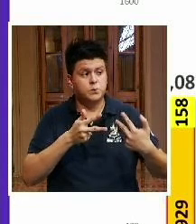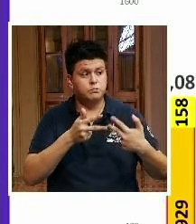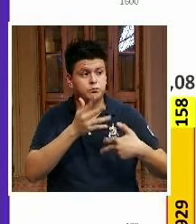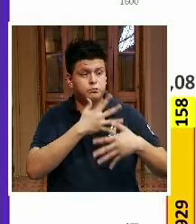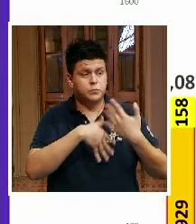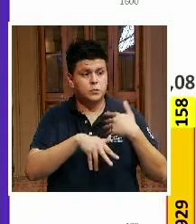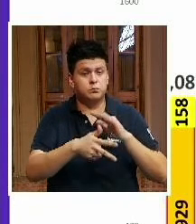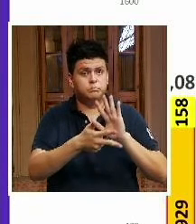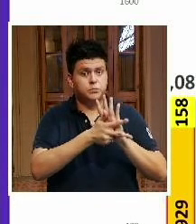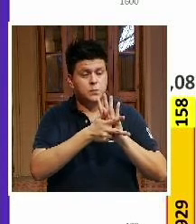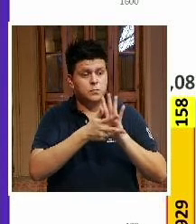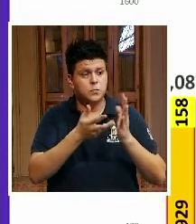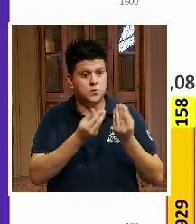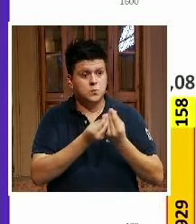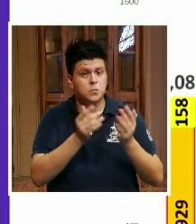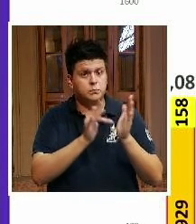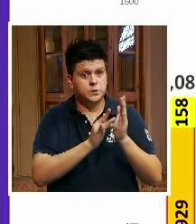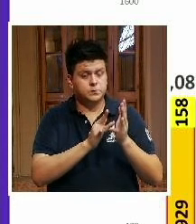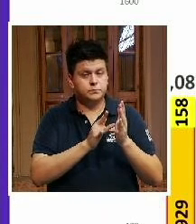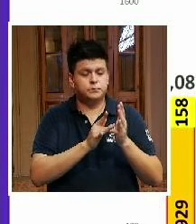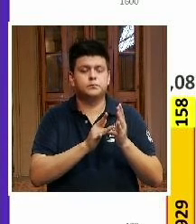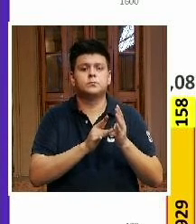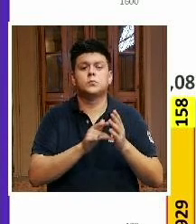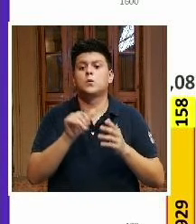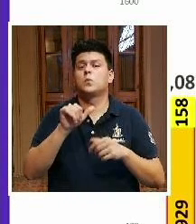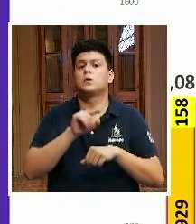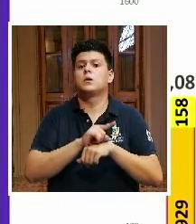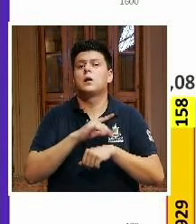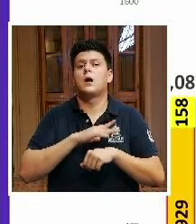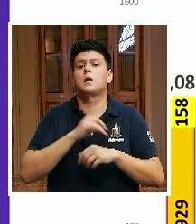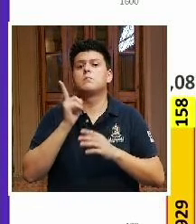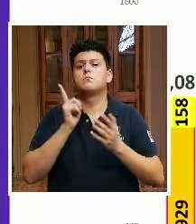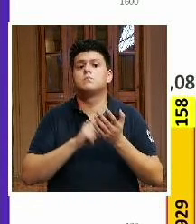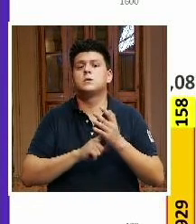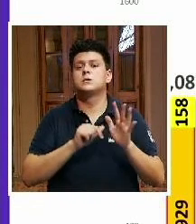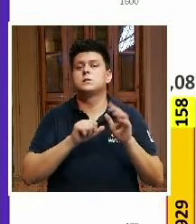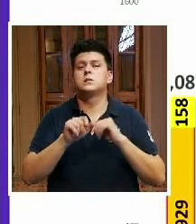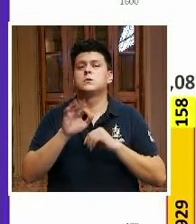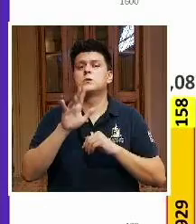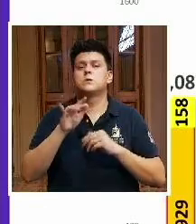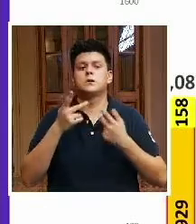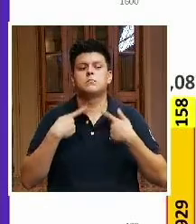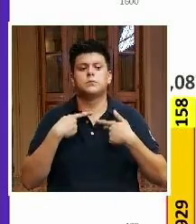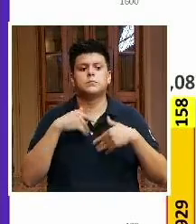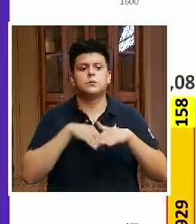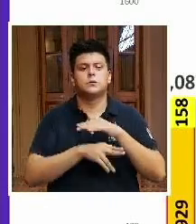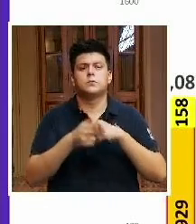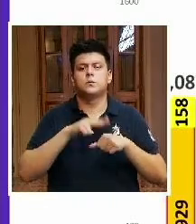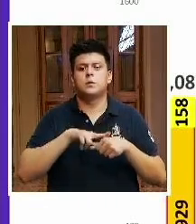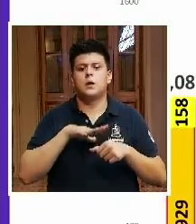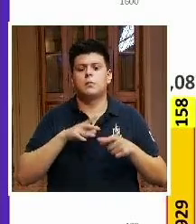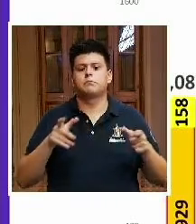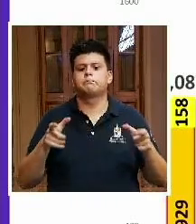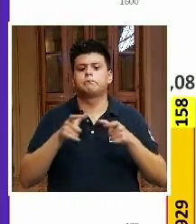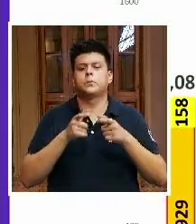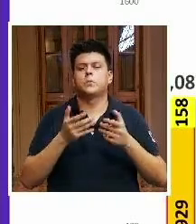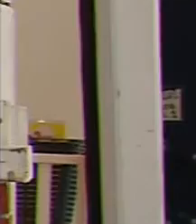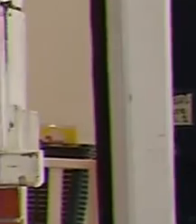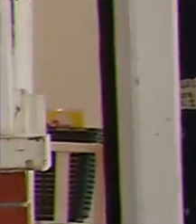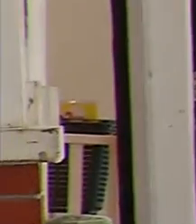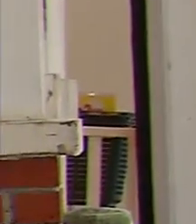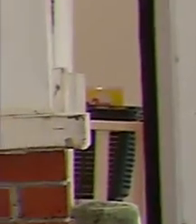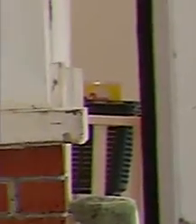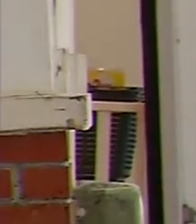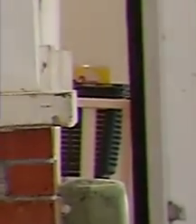tenemos 1650 pacientes internados un poco menos que el día de ayer